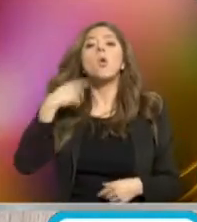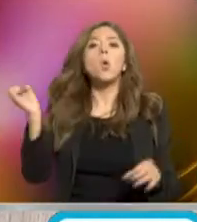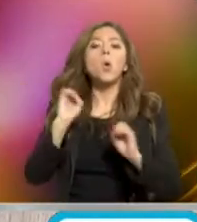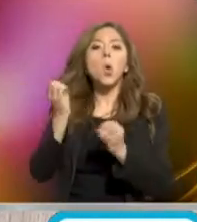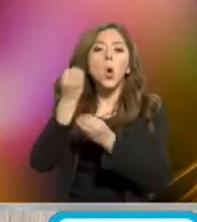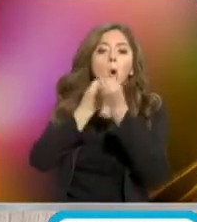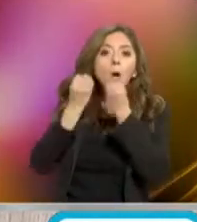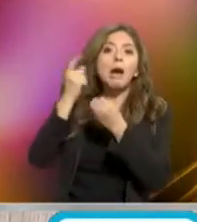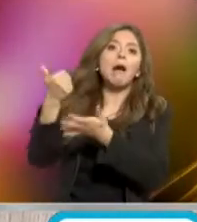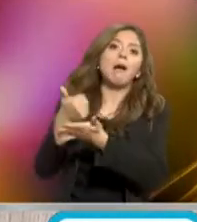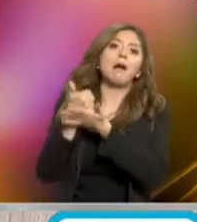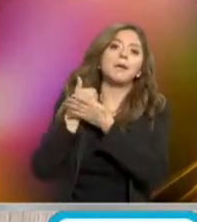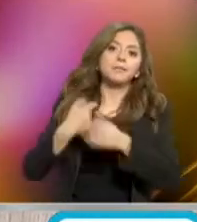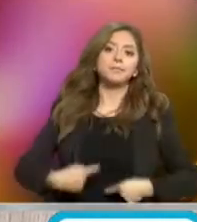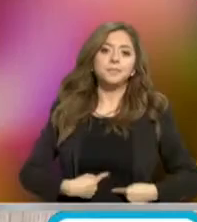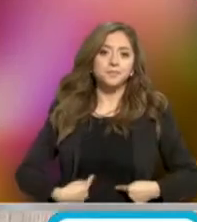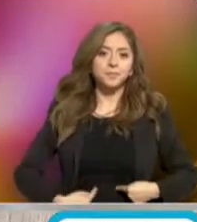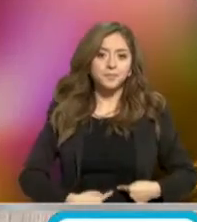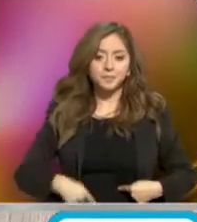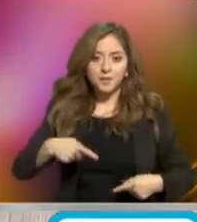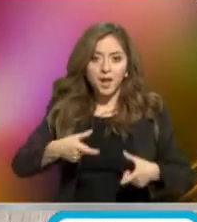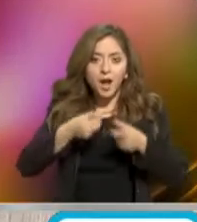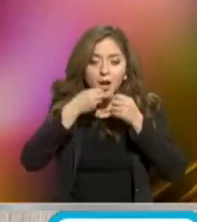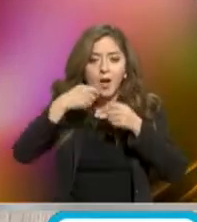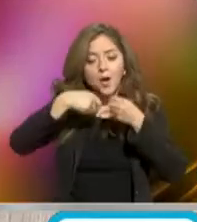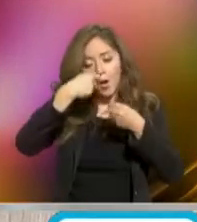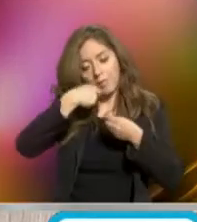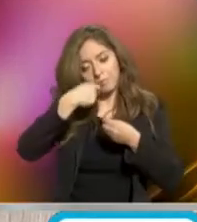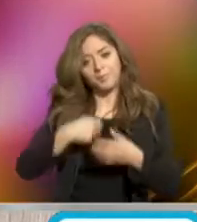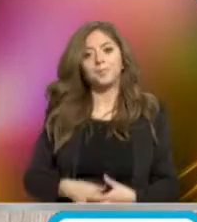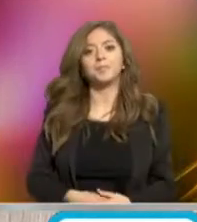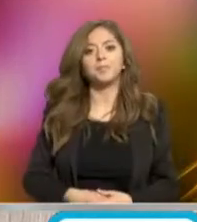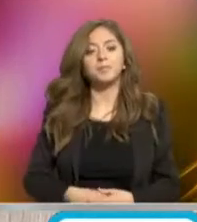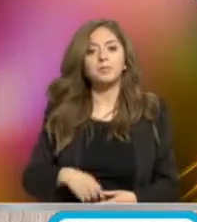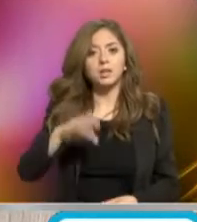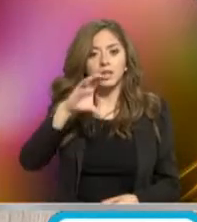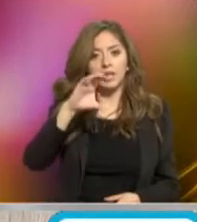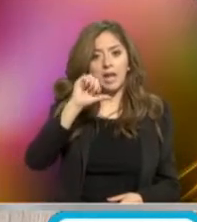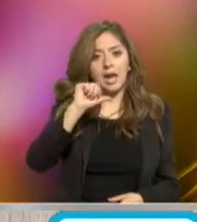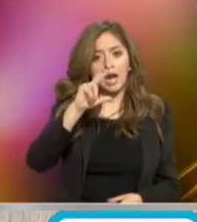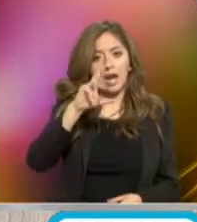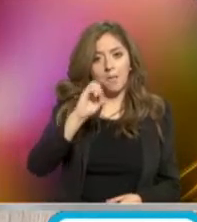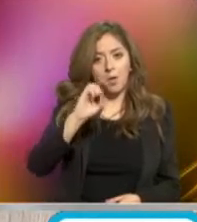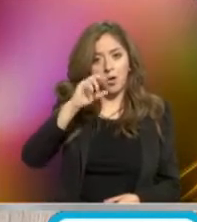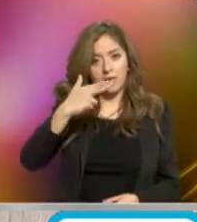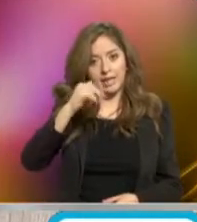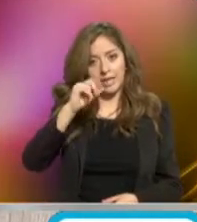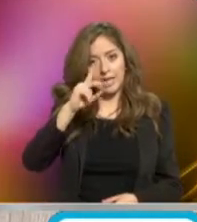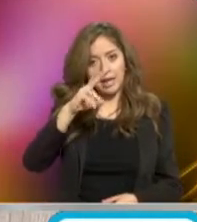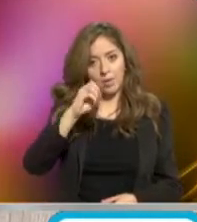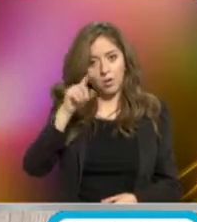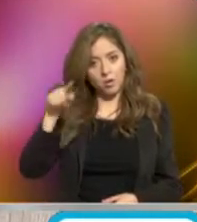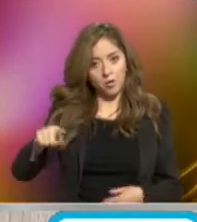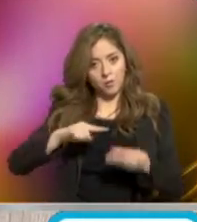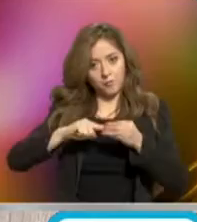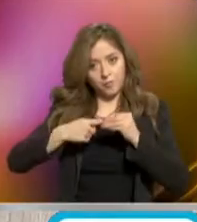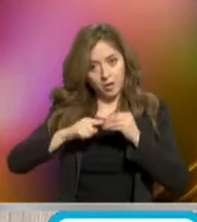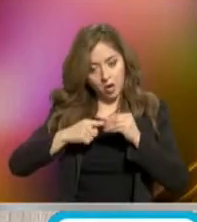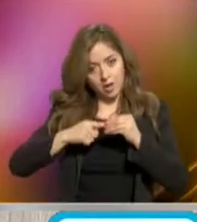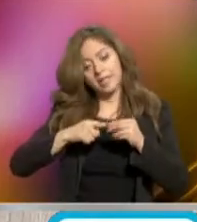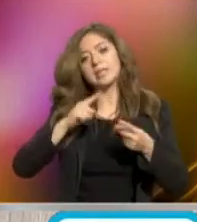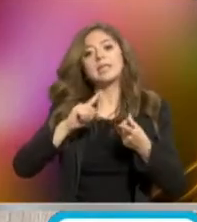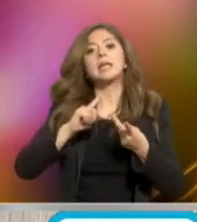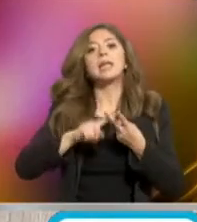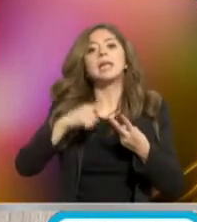bien. Entonces es otro beneficio de este platillo. Mira, nada más. Entonces, el carbohidrato está en los frijoles. Así es. El germen, pues nos acabas de